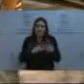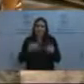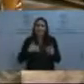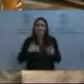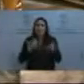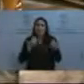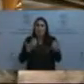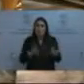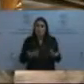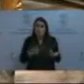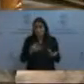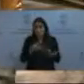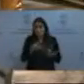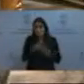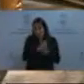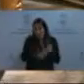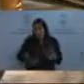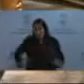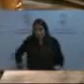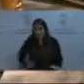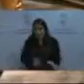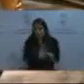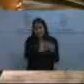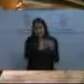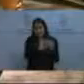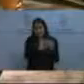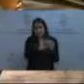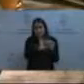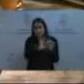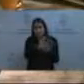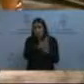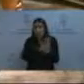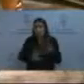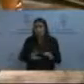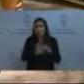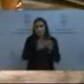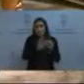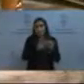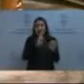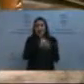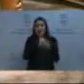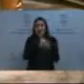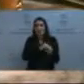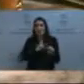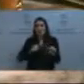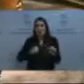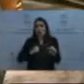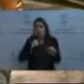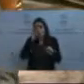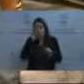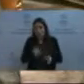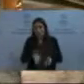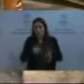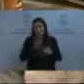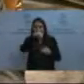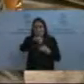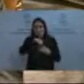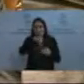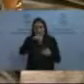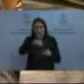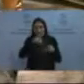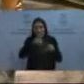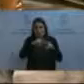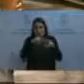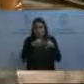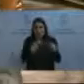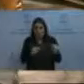que se encuentran vinculadas precisamente al desarrollo del trabajo autónomo, emprendedor, en el ámbito del Principado de Asturias,